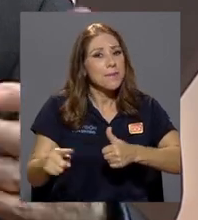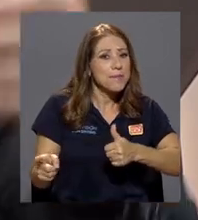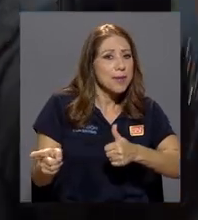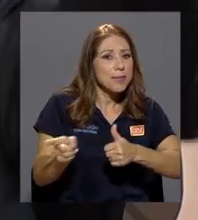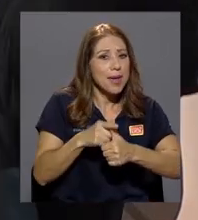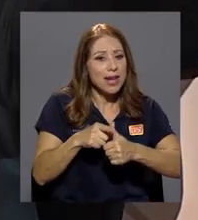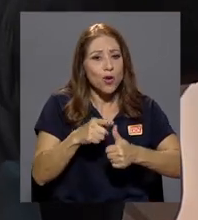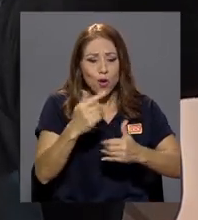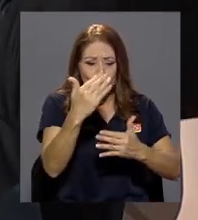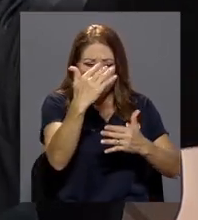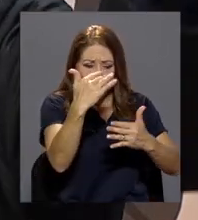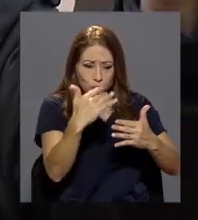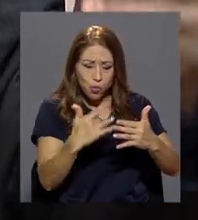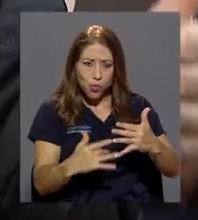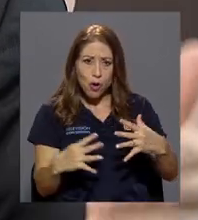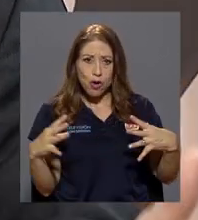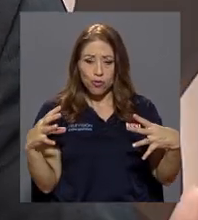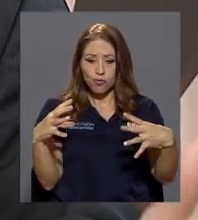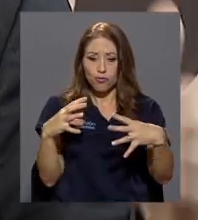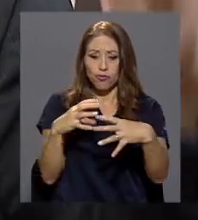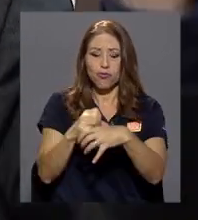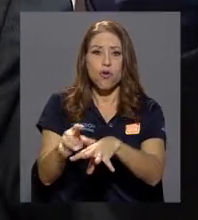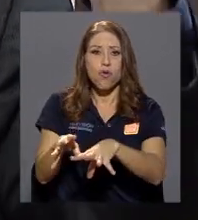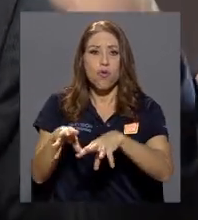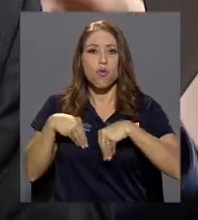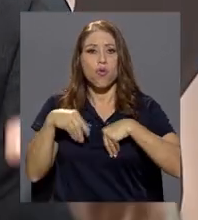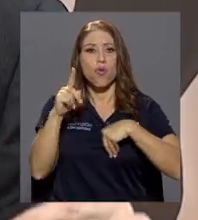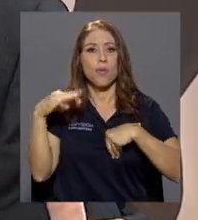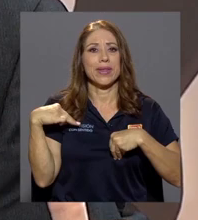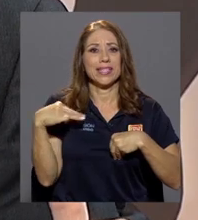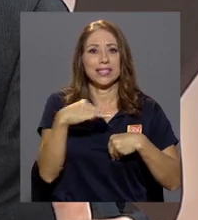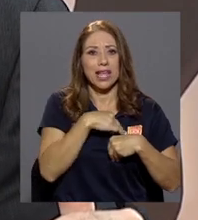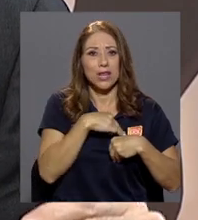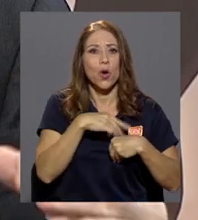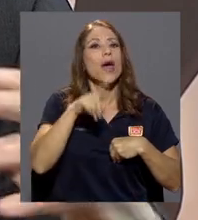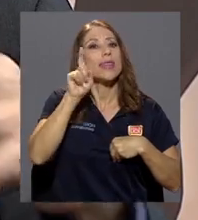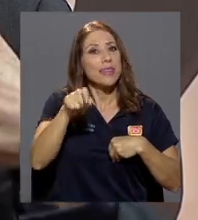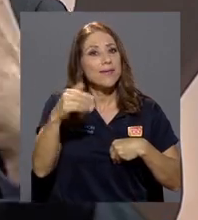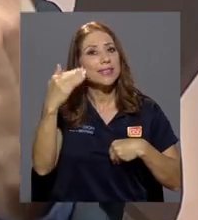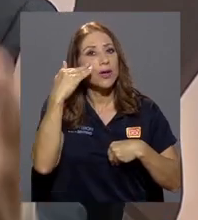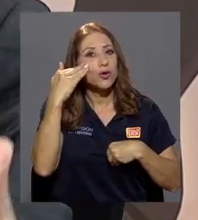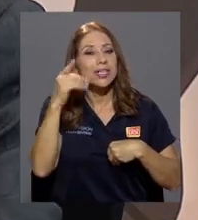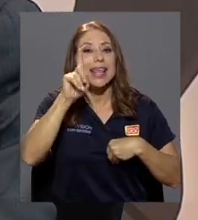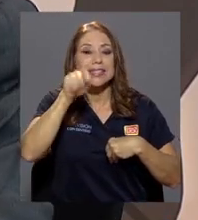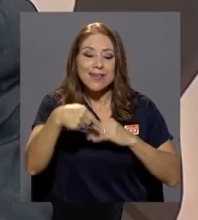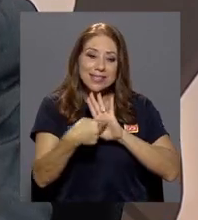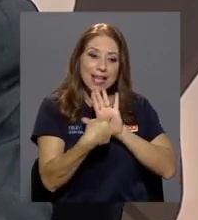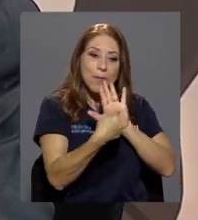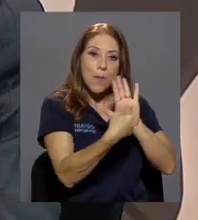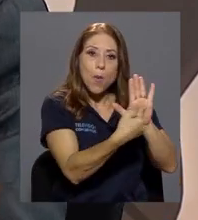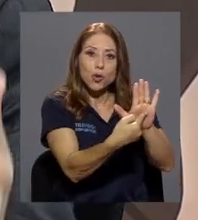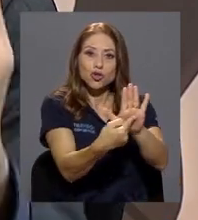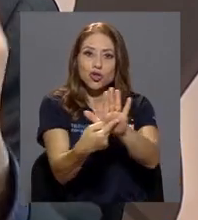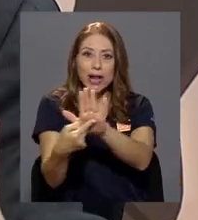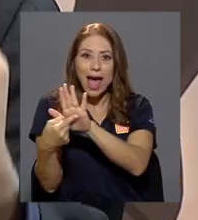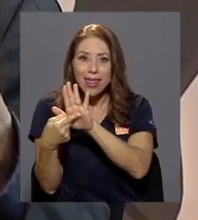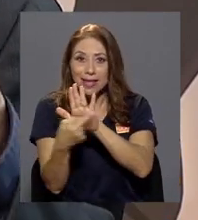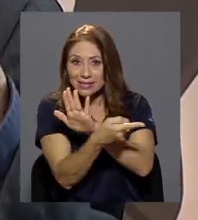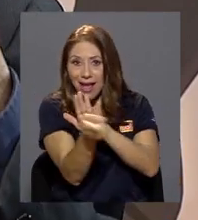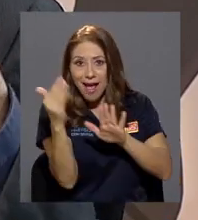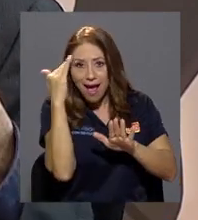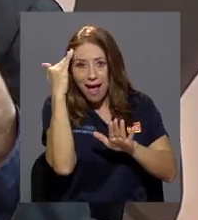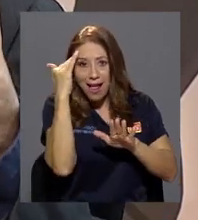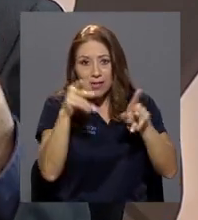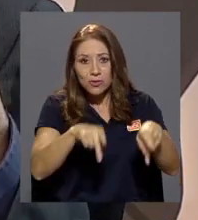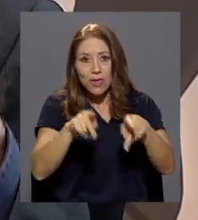primero sistematizadas por un ministerio conocidas mostradas a la ciudadanía para luego